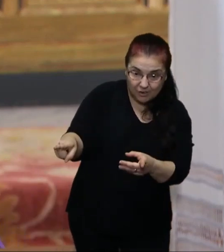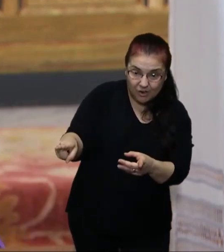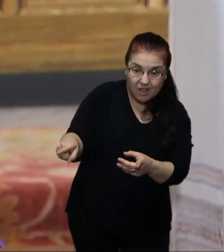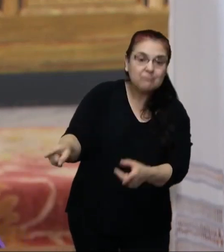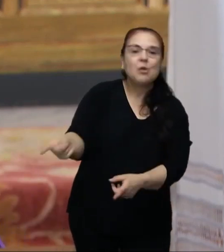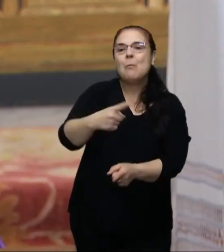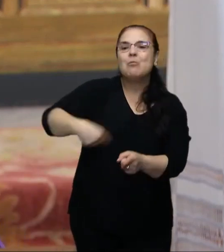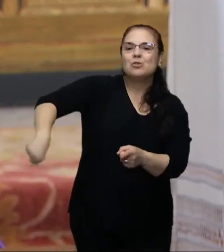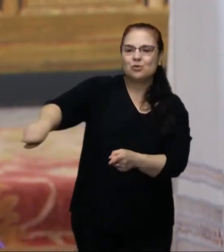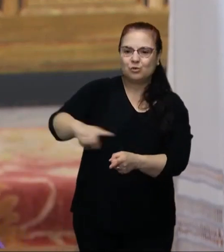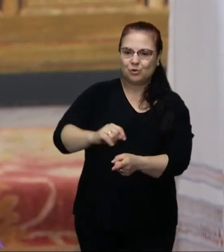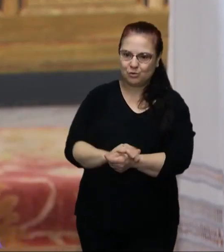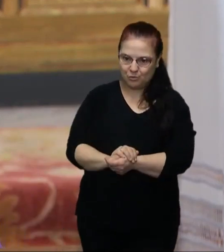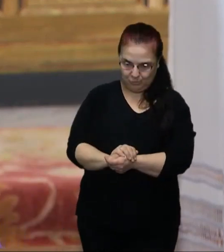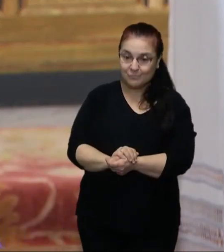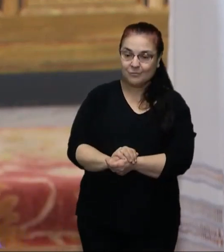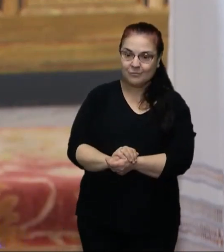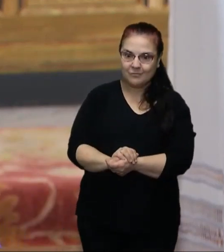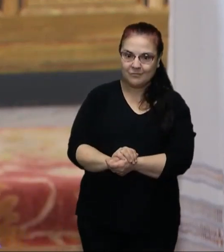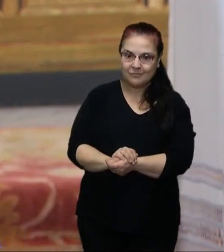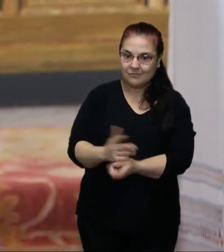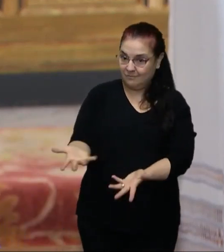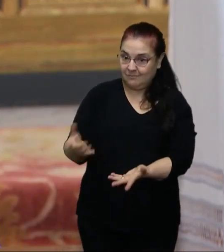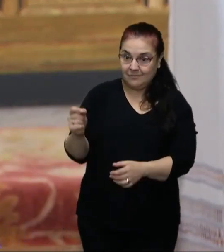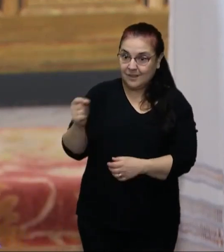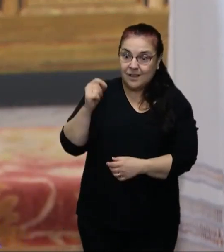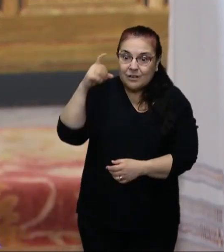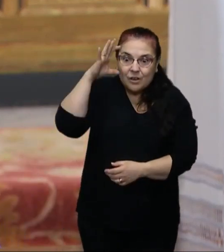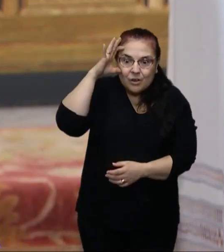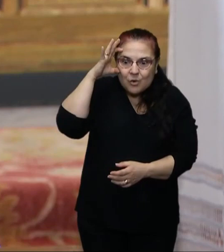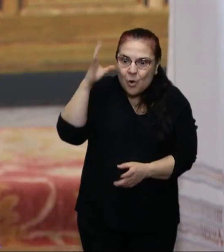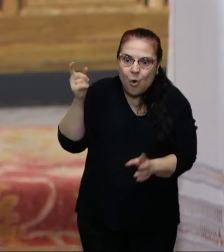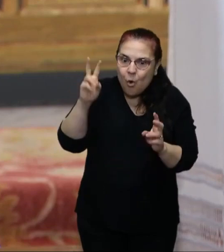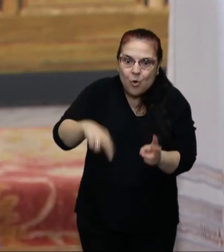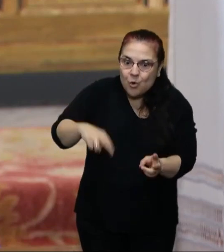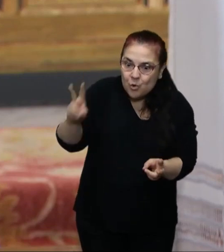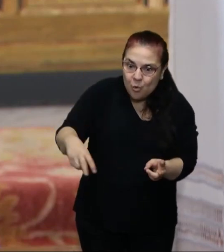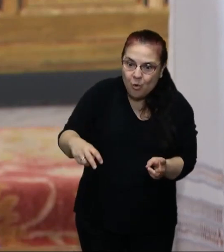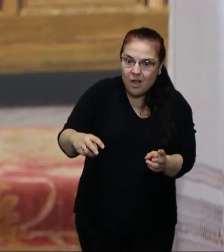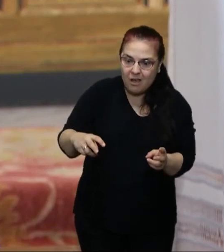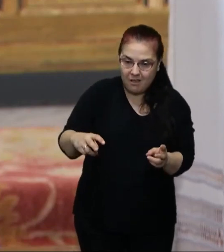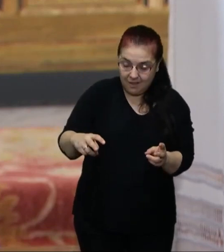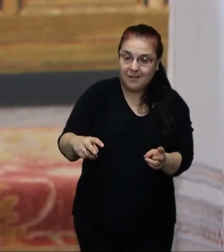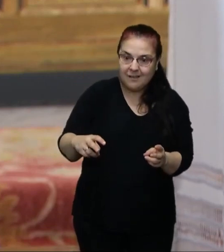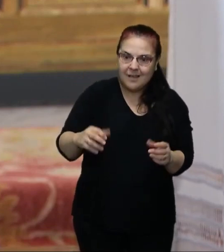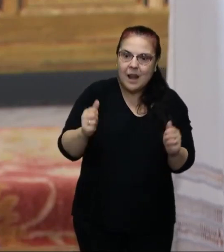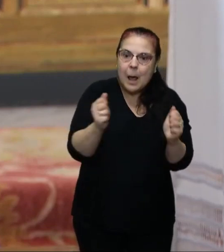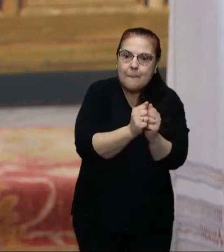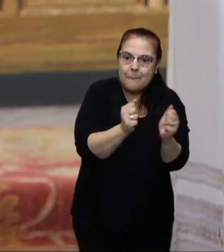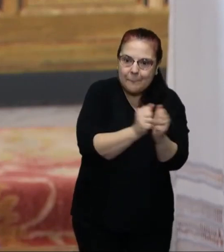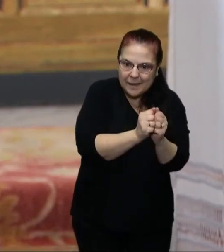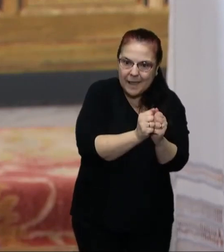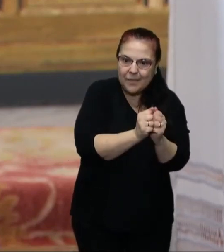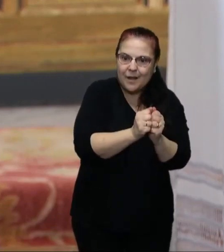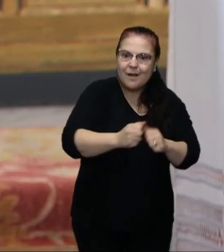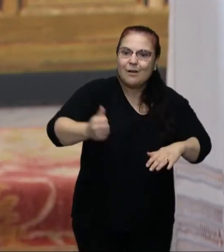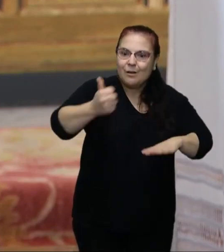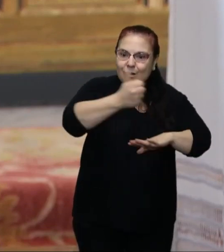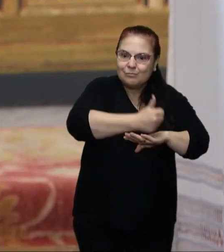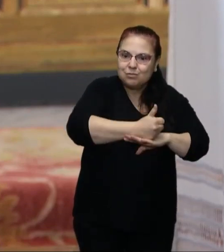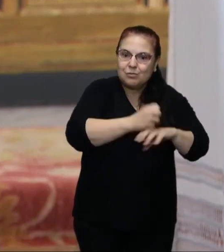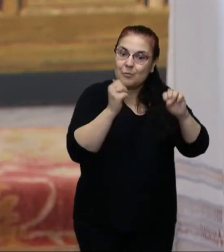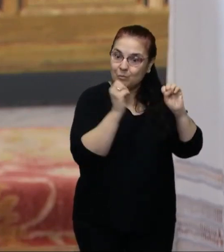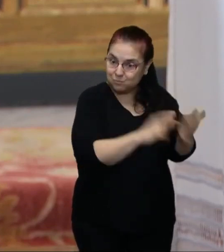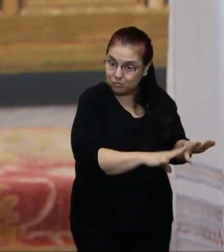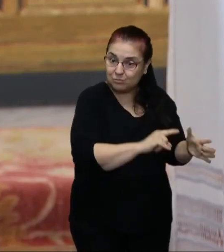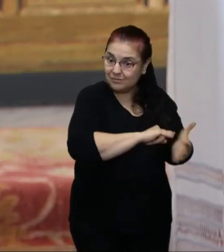nunca lo del Salmo que dice: los constructores que rechazaron la piedra angular, resulta